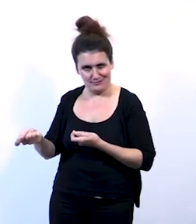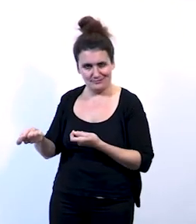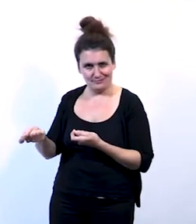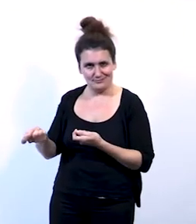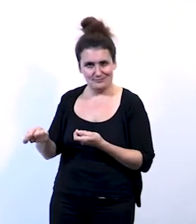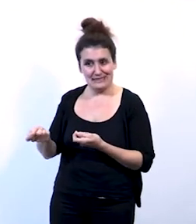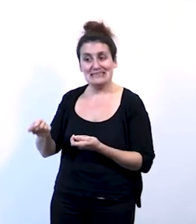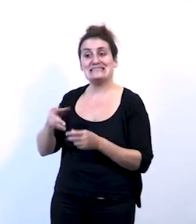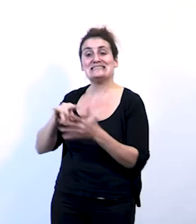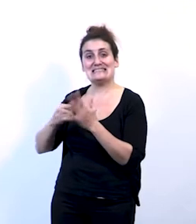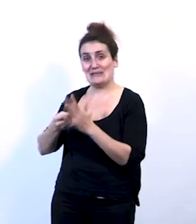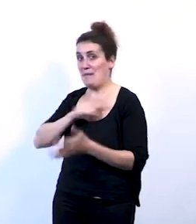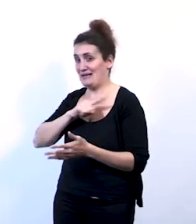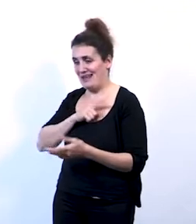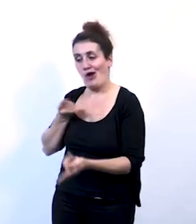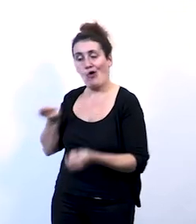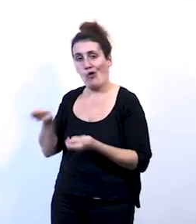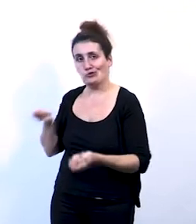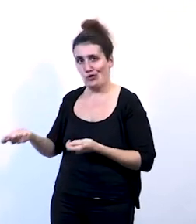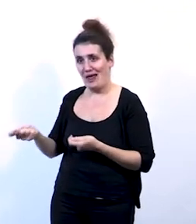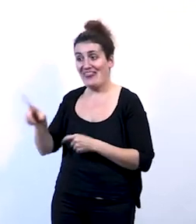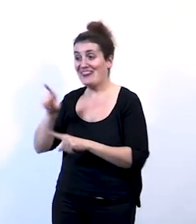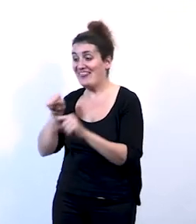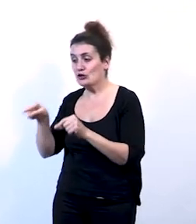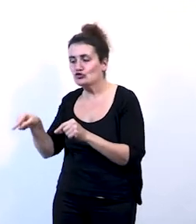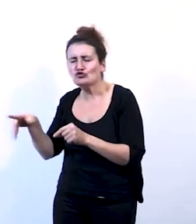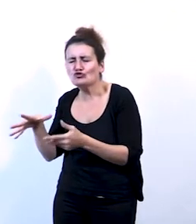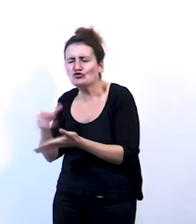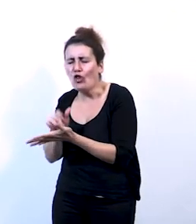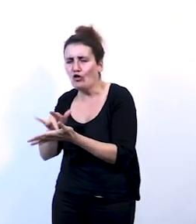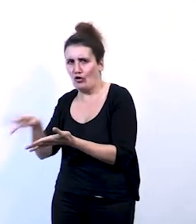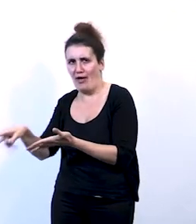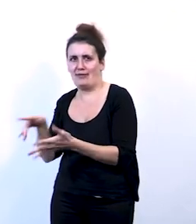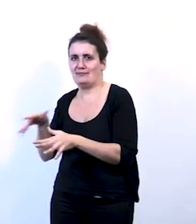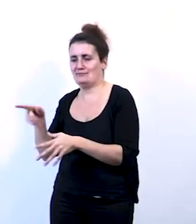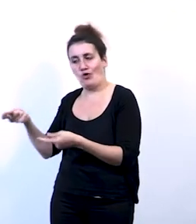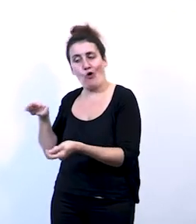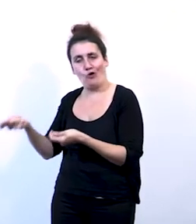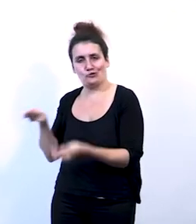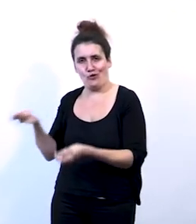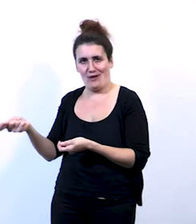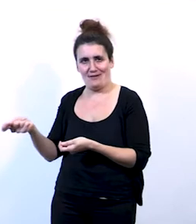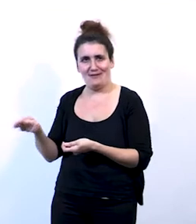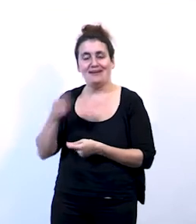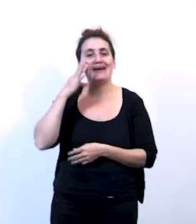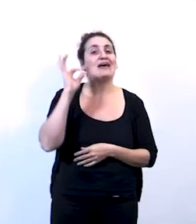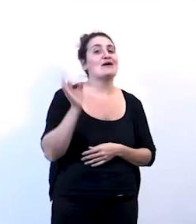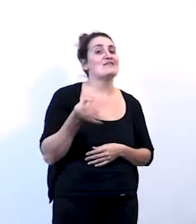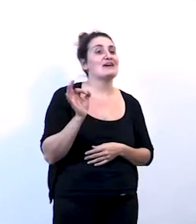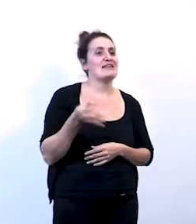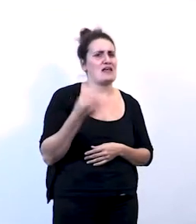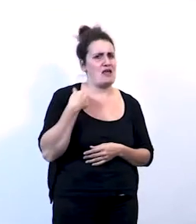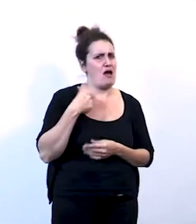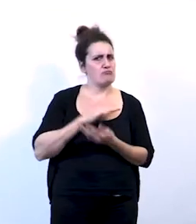y el sistema militar controla a todas las decisiones que pasan ahí. Y la verdad que fue ya hace